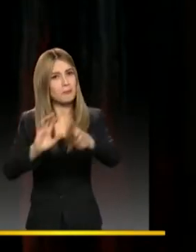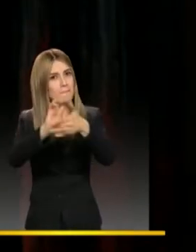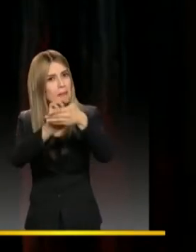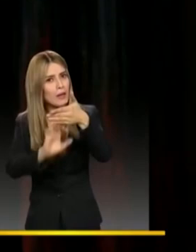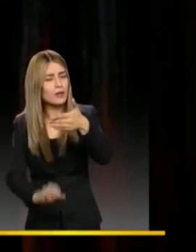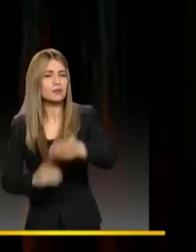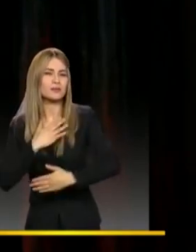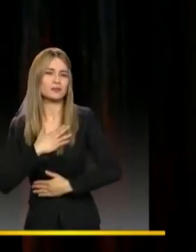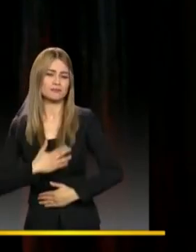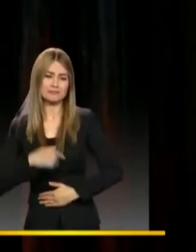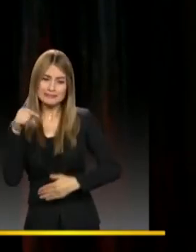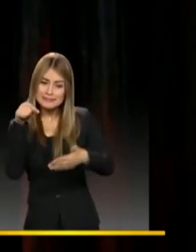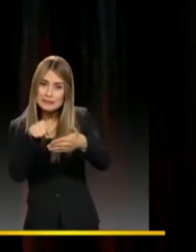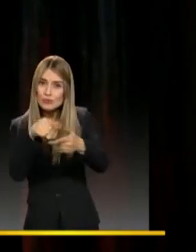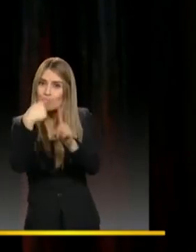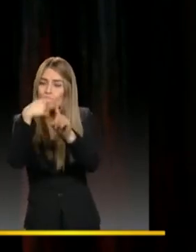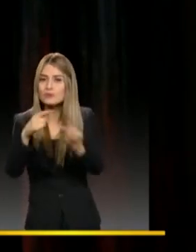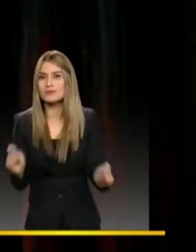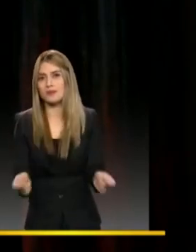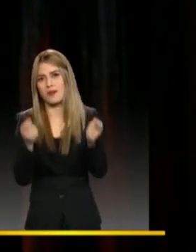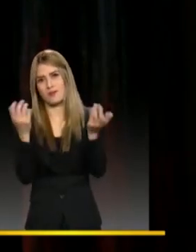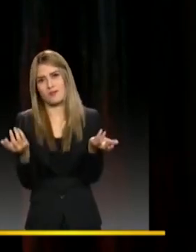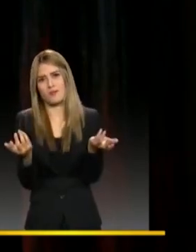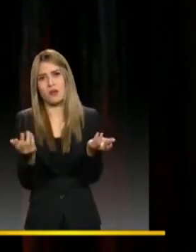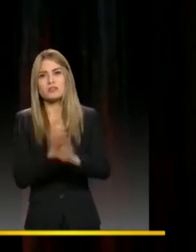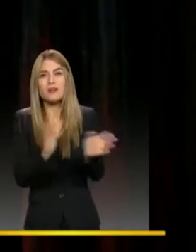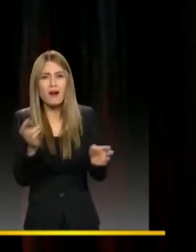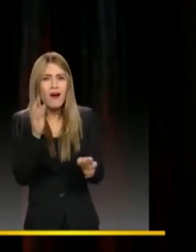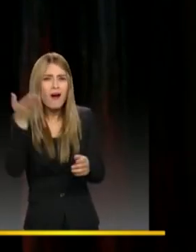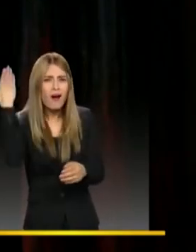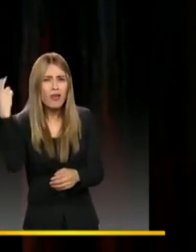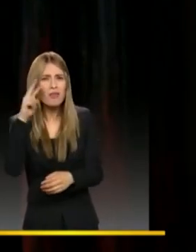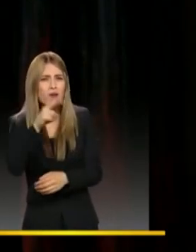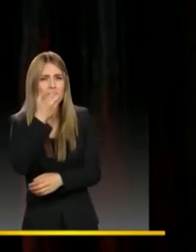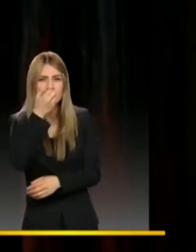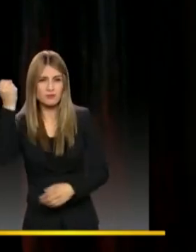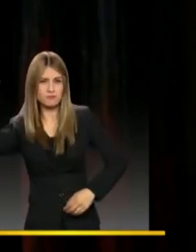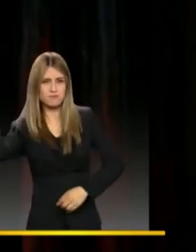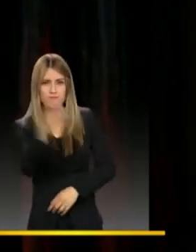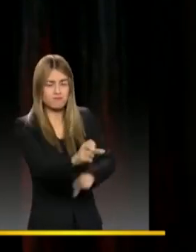atentados y se ha comenzado a desminar completamente el país.